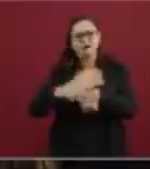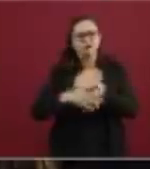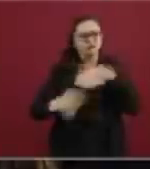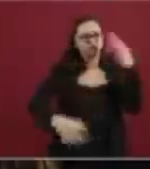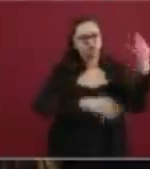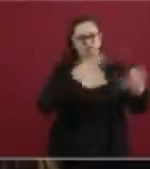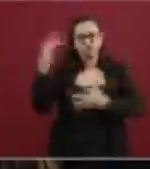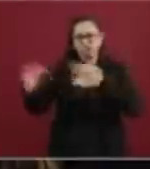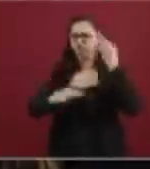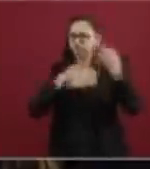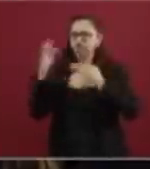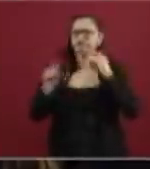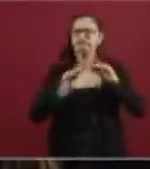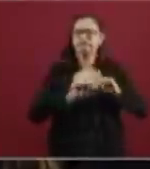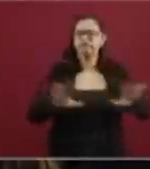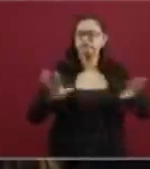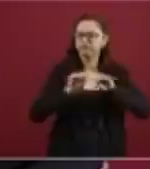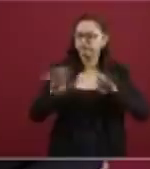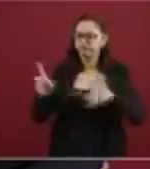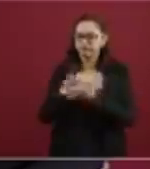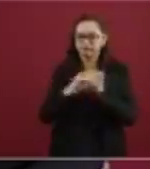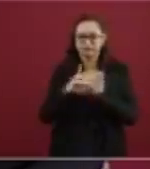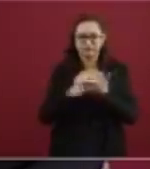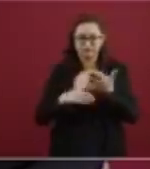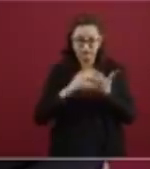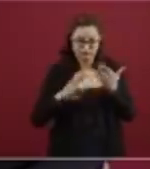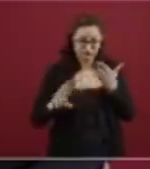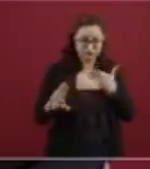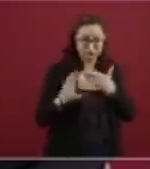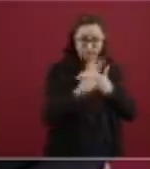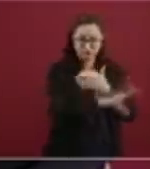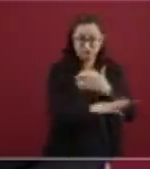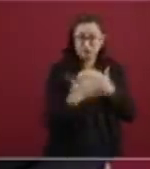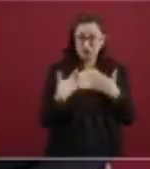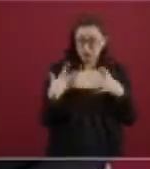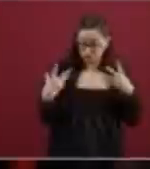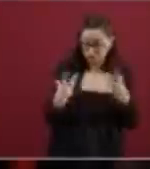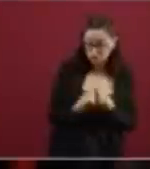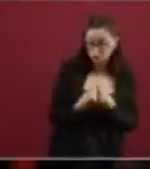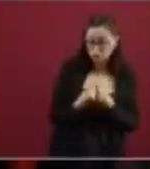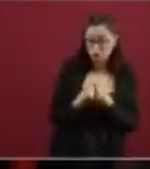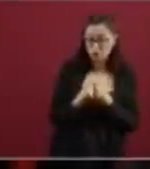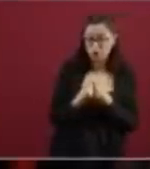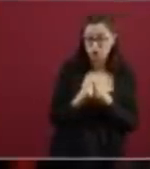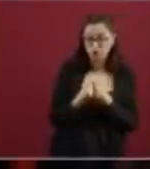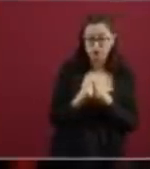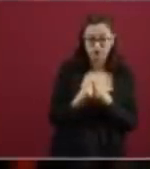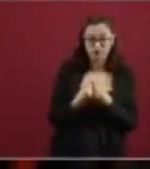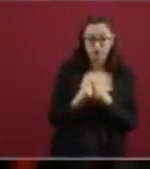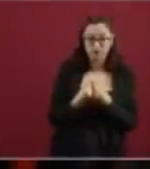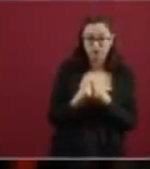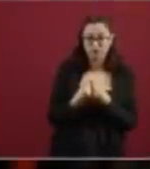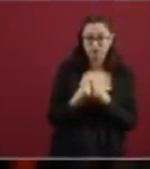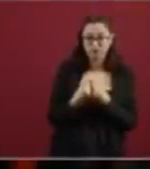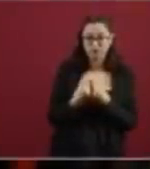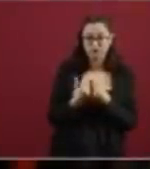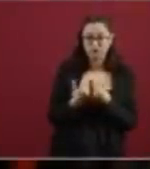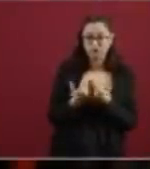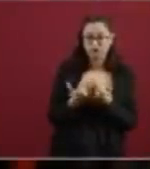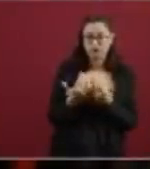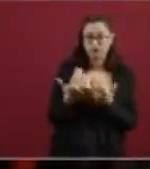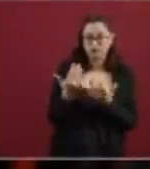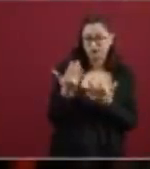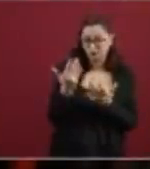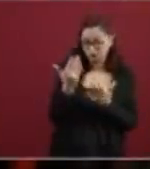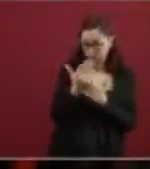para alejar a los jóvenes de las drogas. Le quiero preguntar si esto va a venir acompañado también con medidas para legalizar